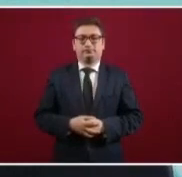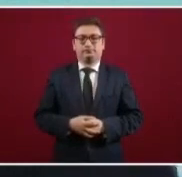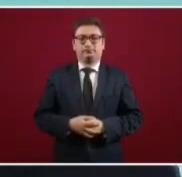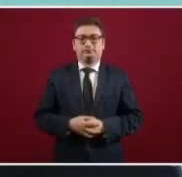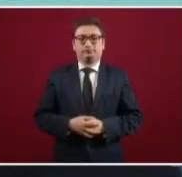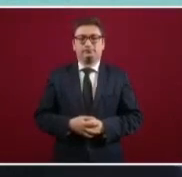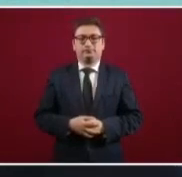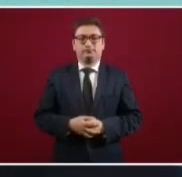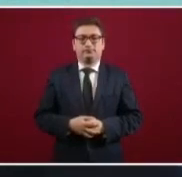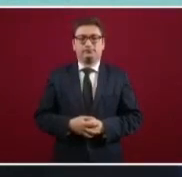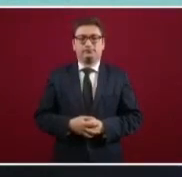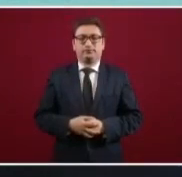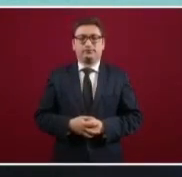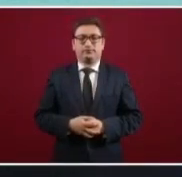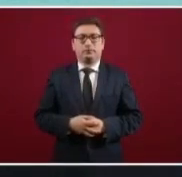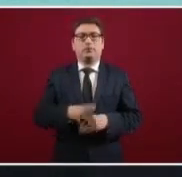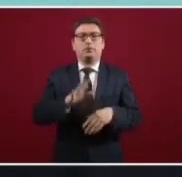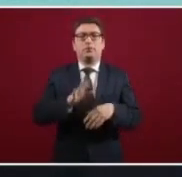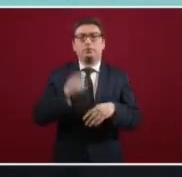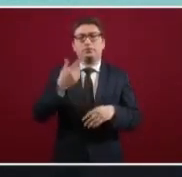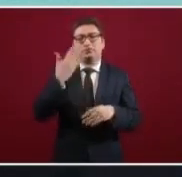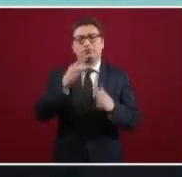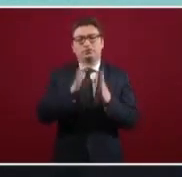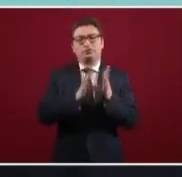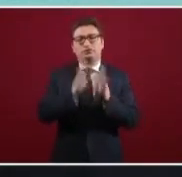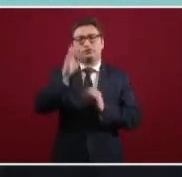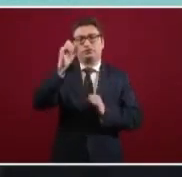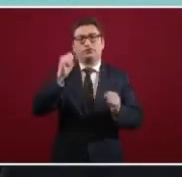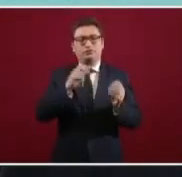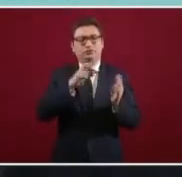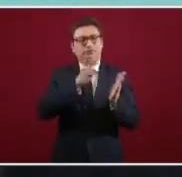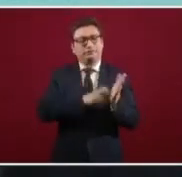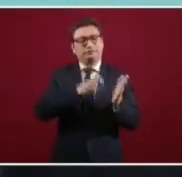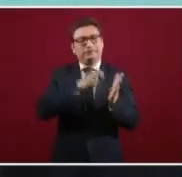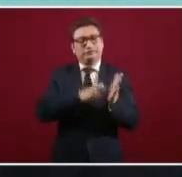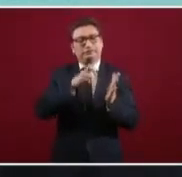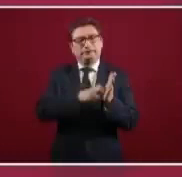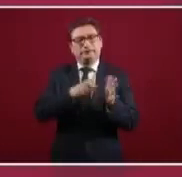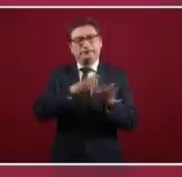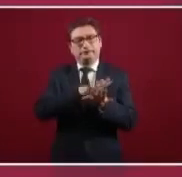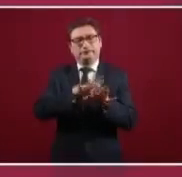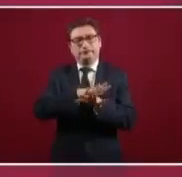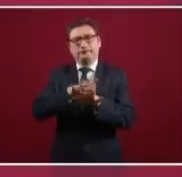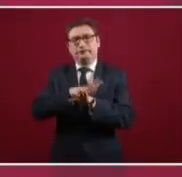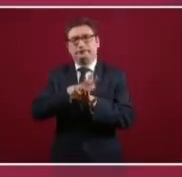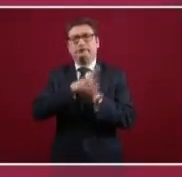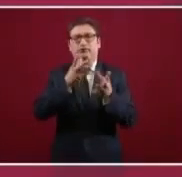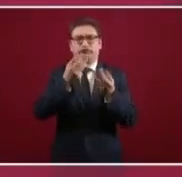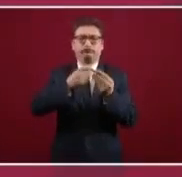con todas las reformas constitucionales que se han aprobado